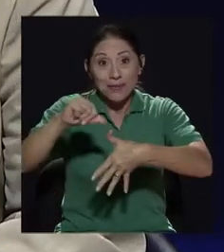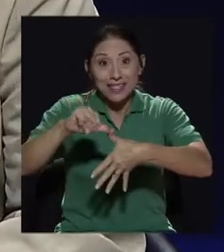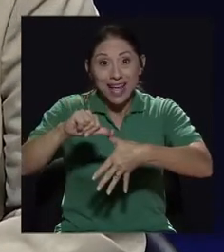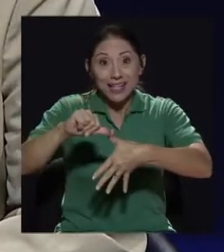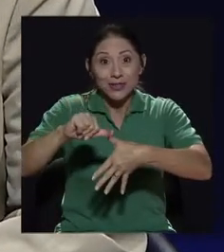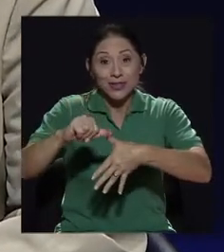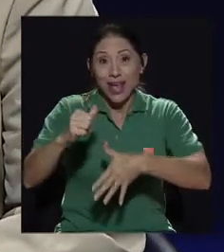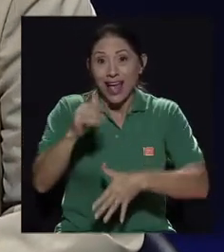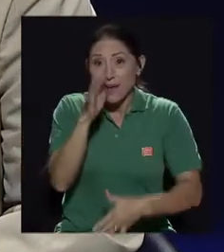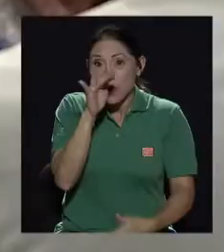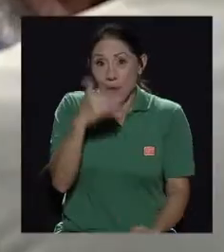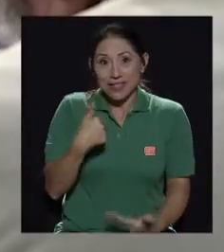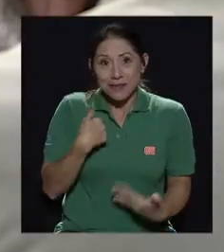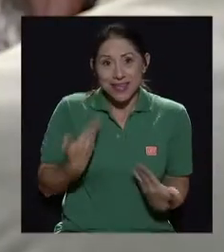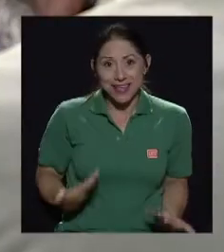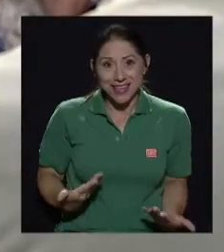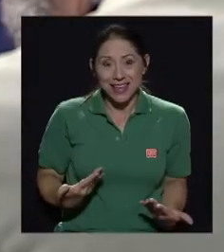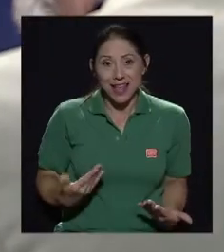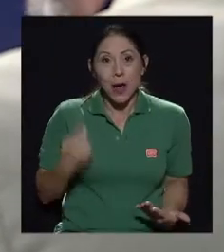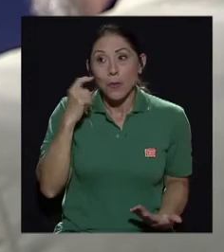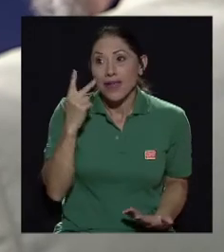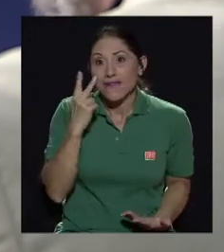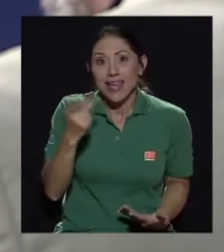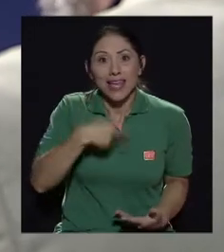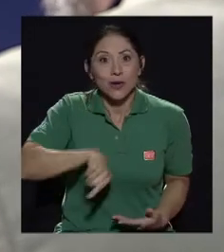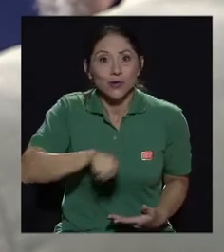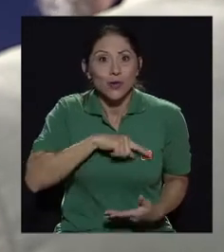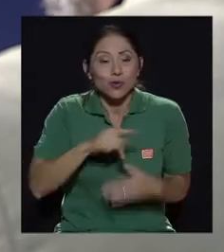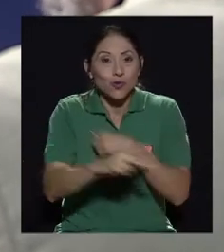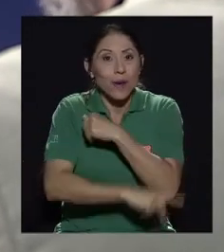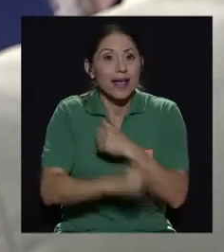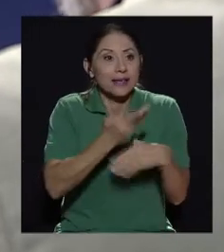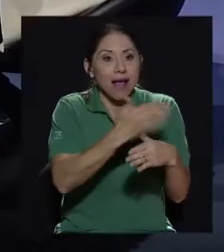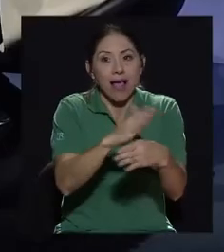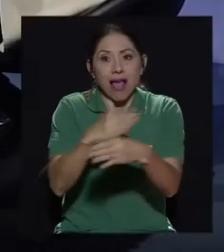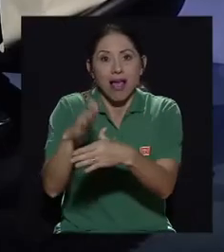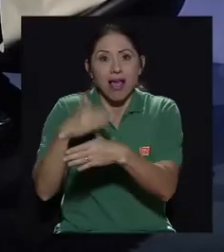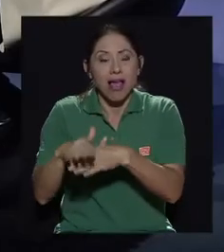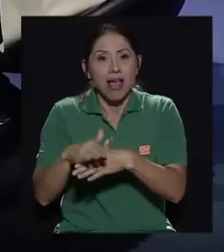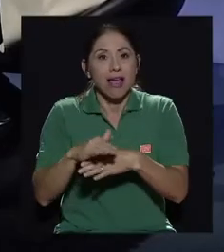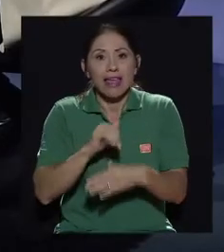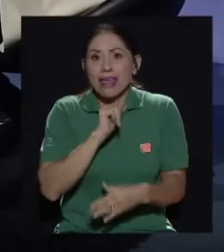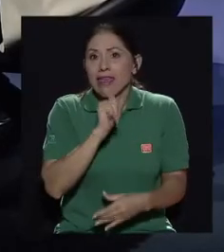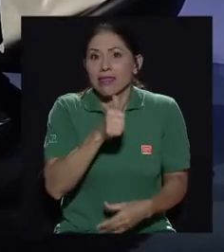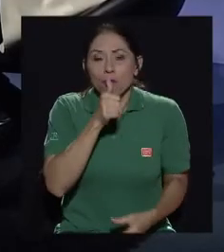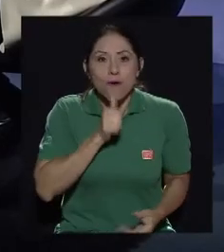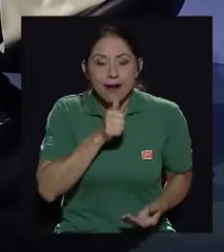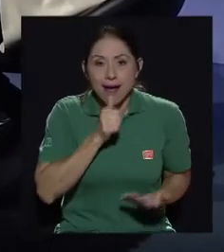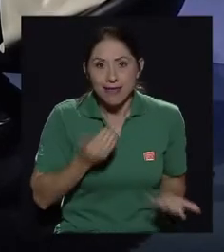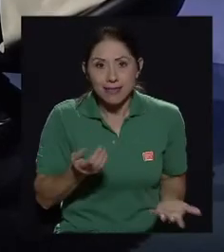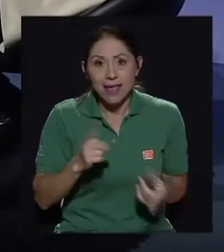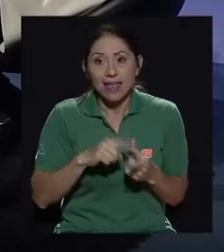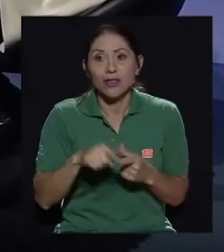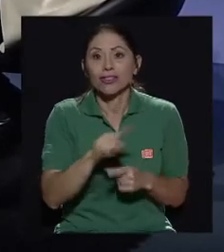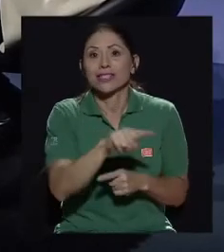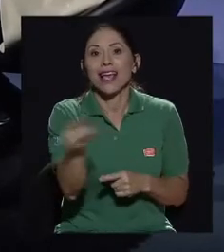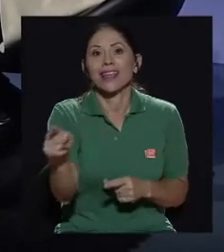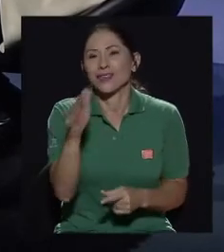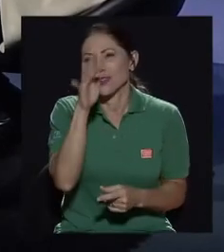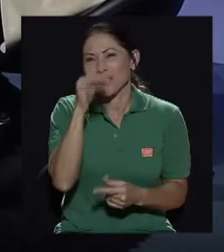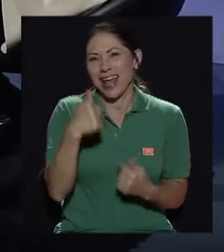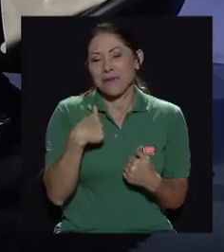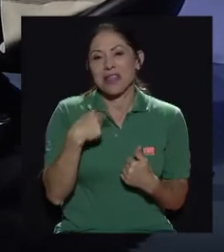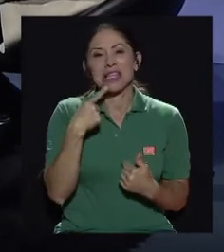americanos se vea menos claro porque cuando ven que somos un país polarizado intolerante entonces se vuelven y